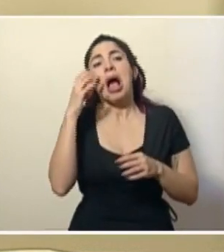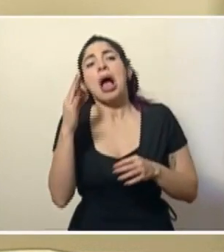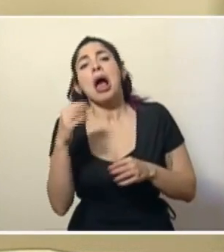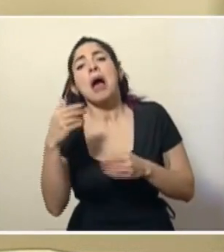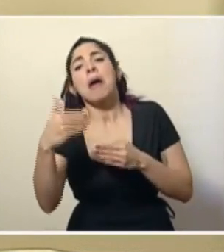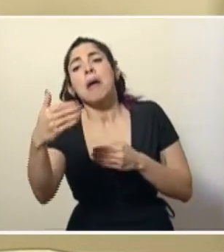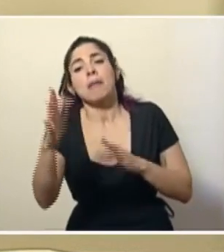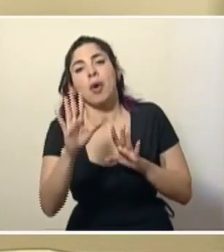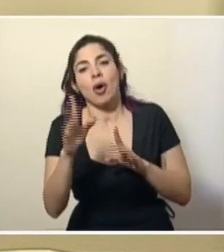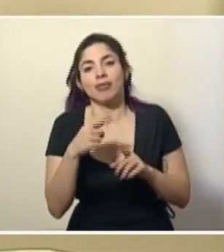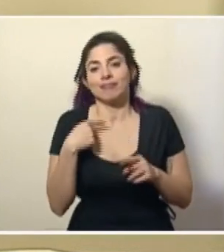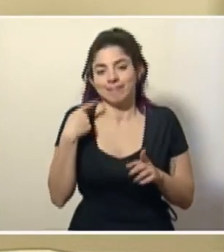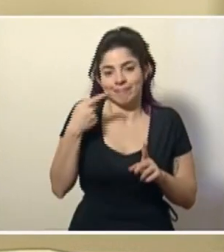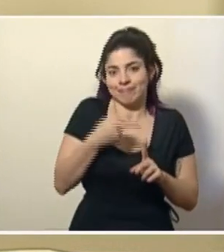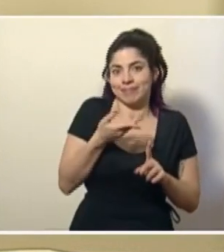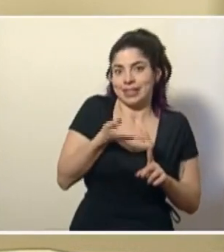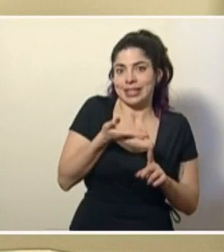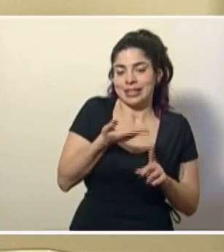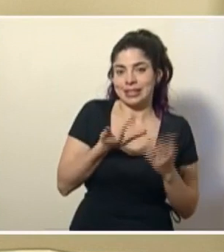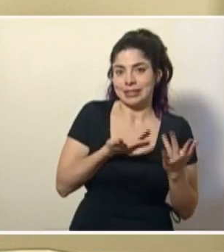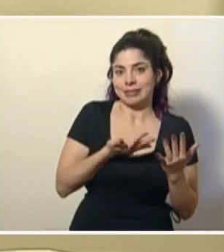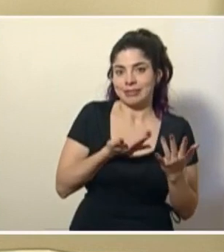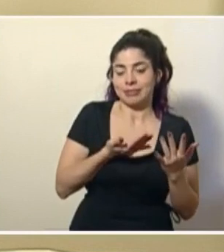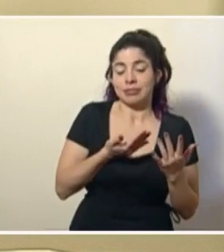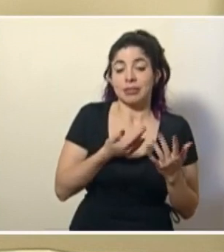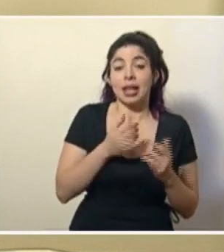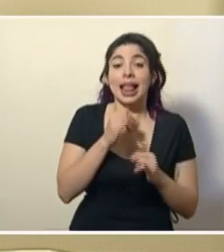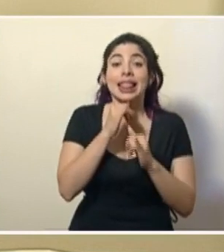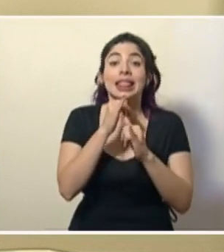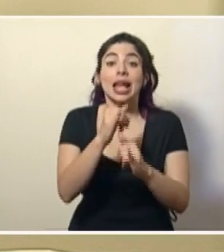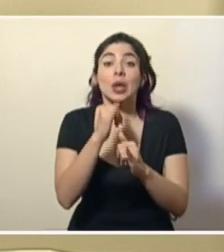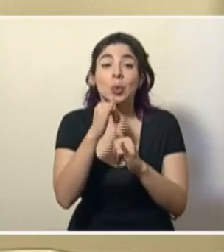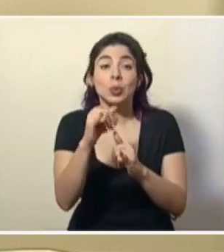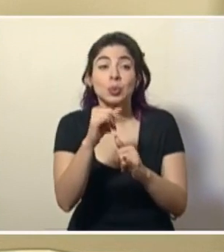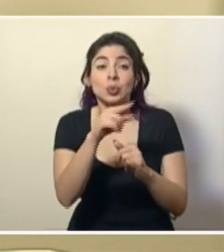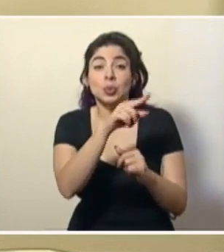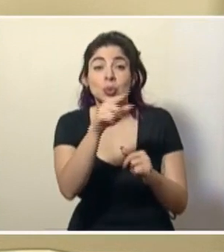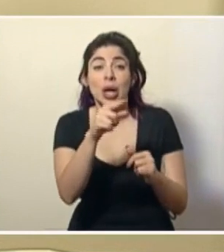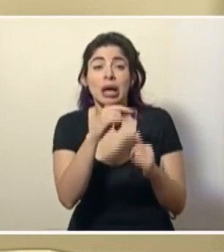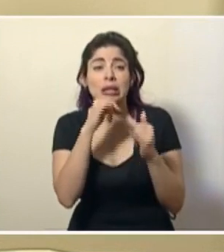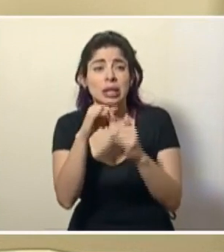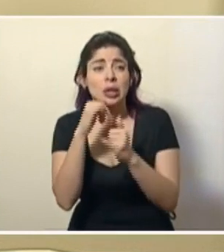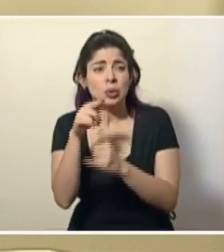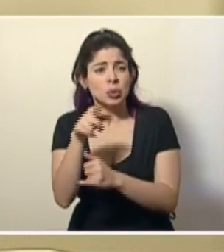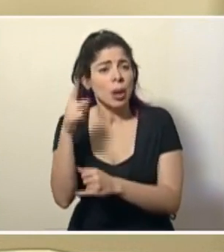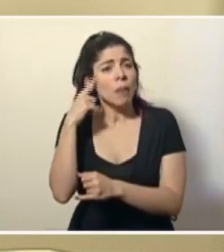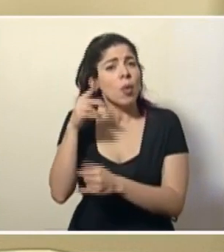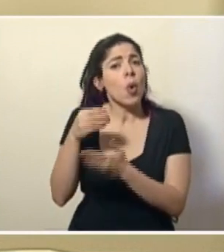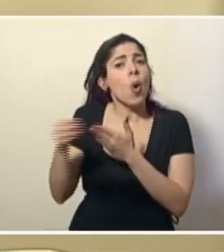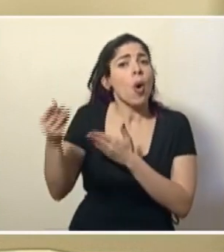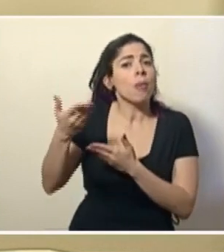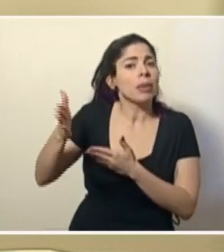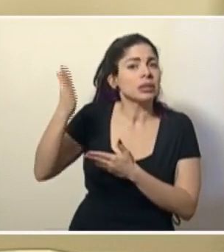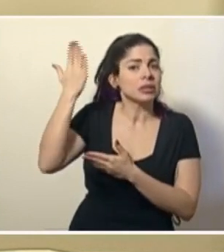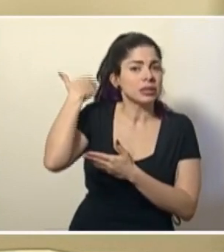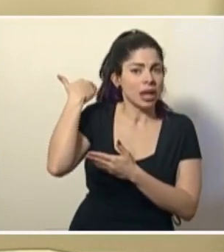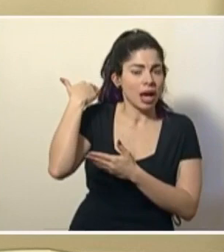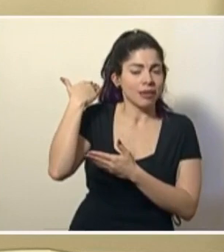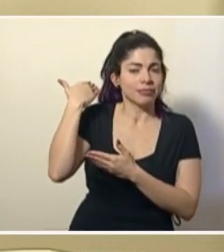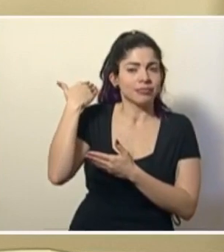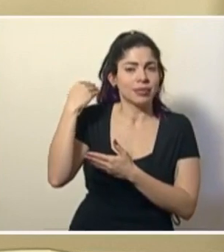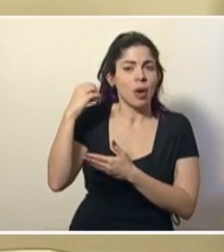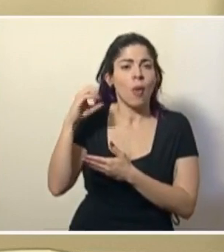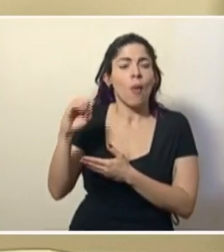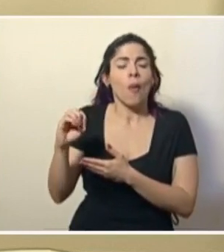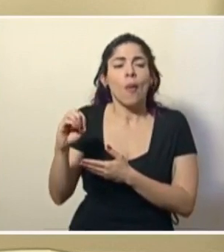criterio más allá de esto. De las denuncias que se han dado, muchas son sobre adjudicaciones ya hechas o